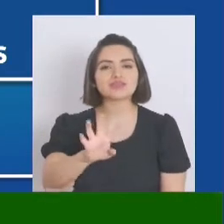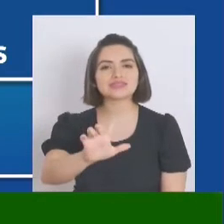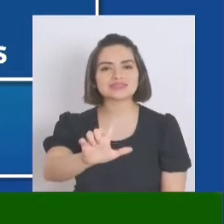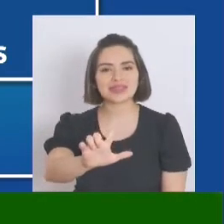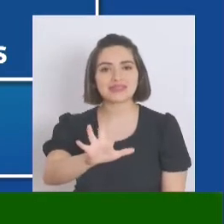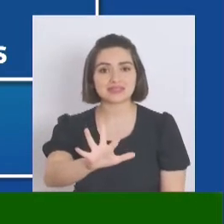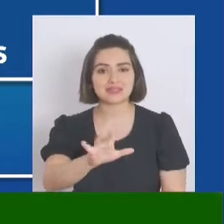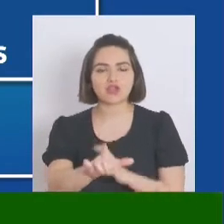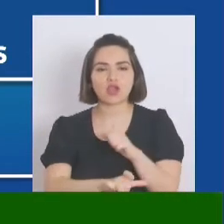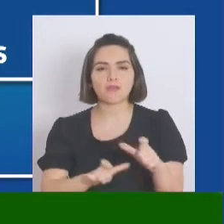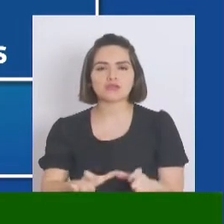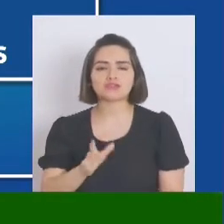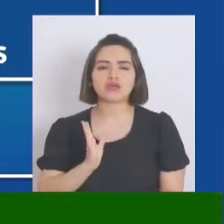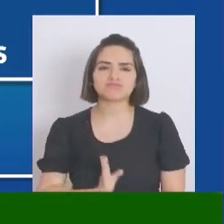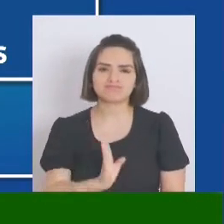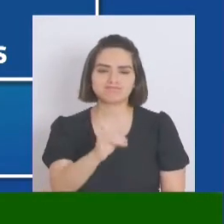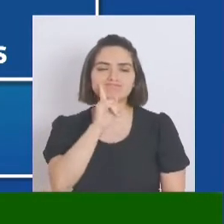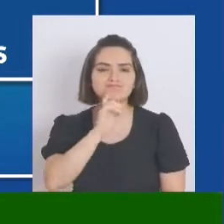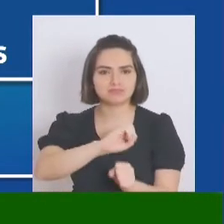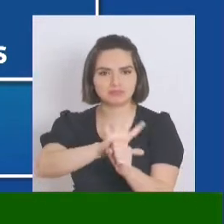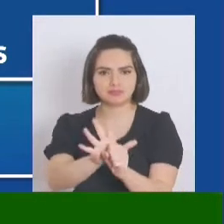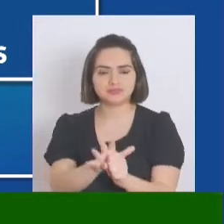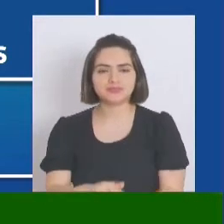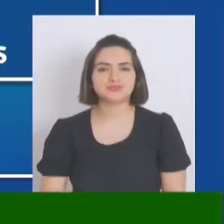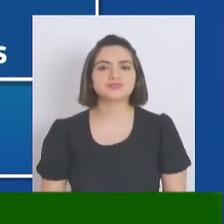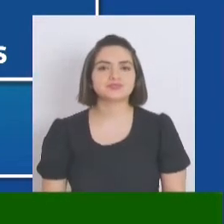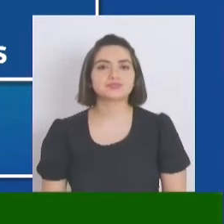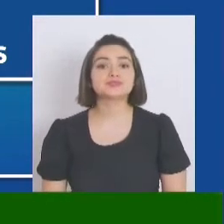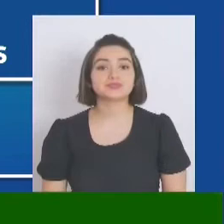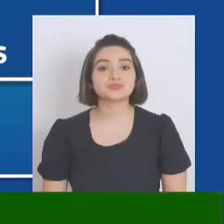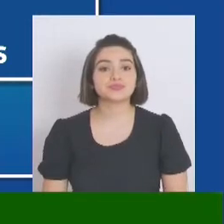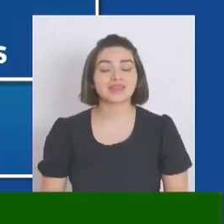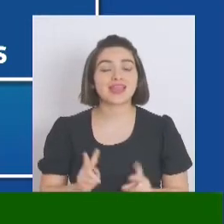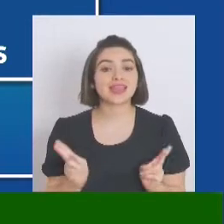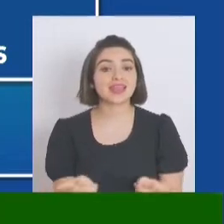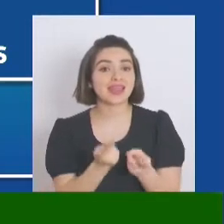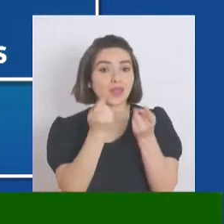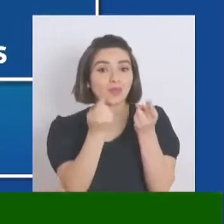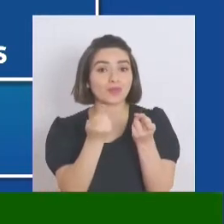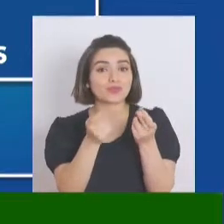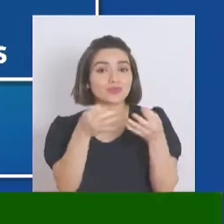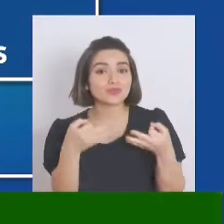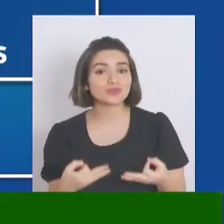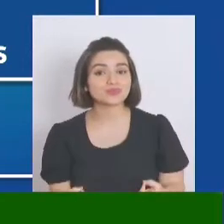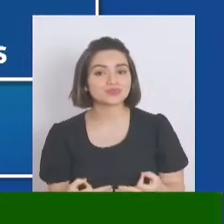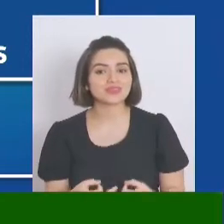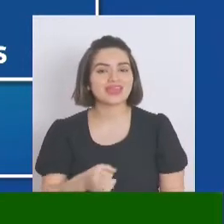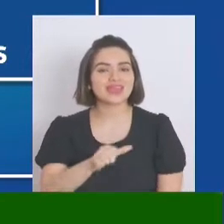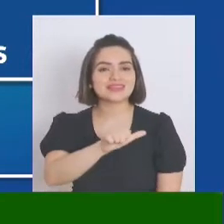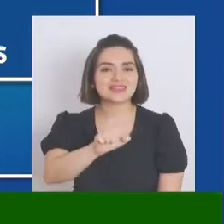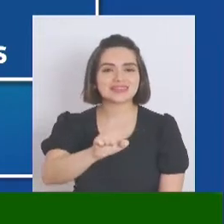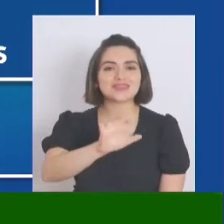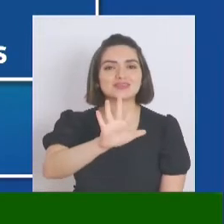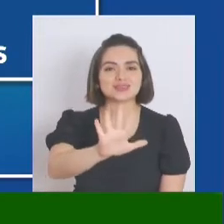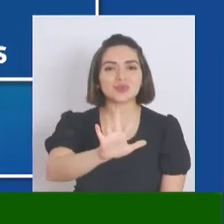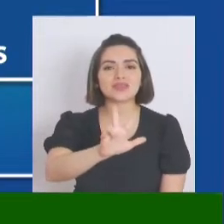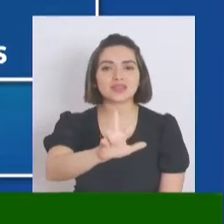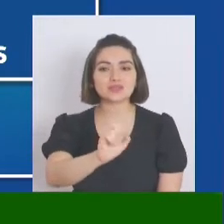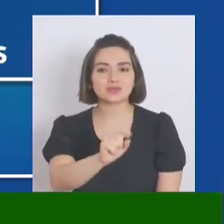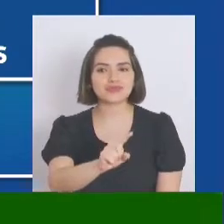26.475 son casos activos. Los casos recuperados alcanzan los